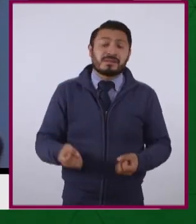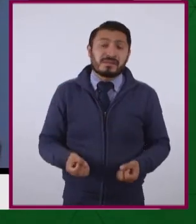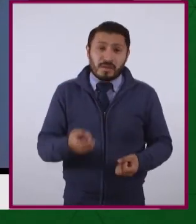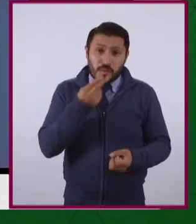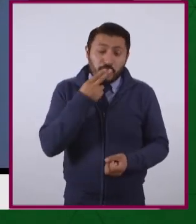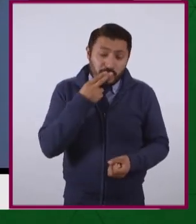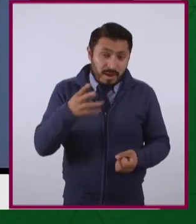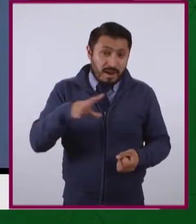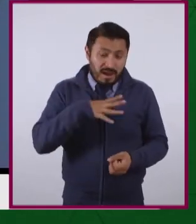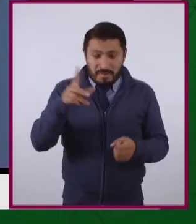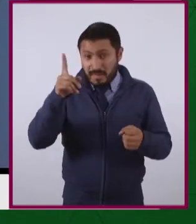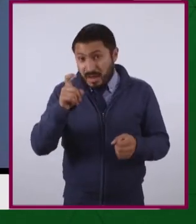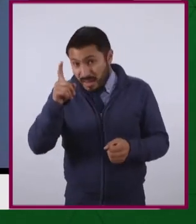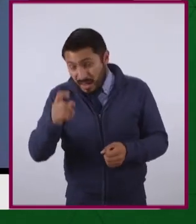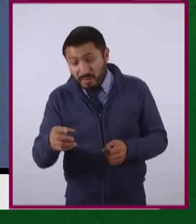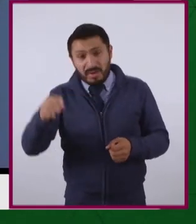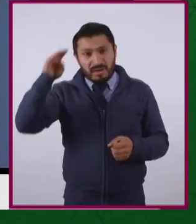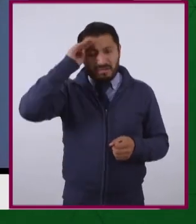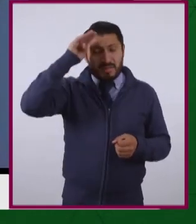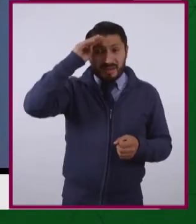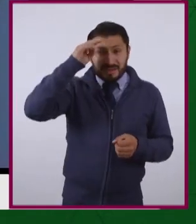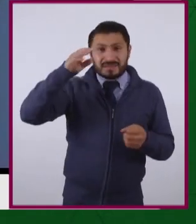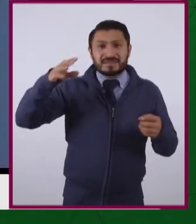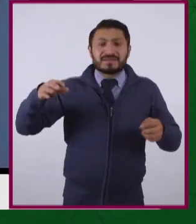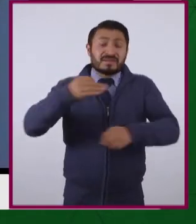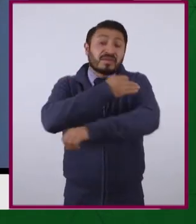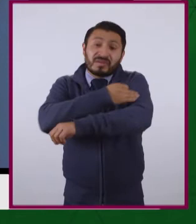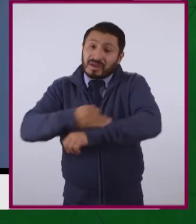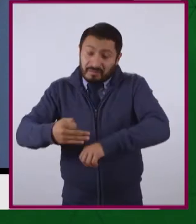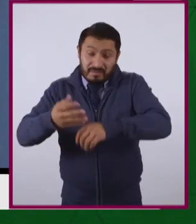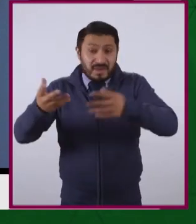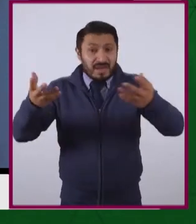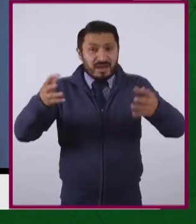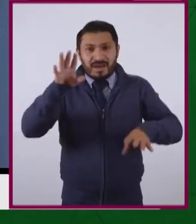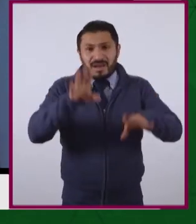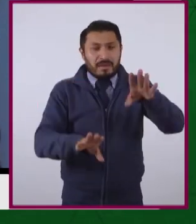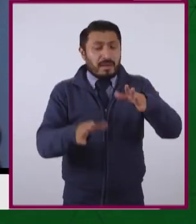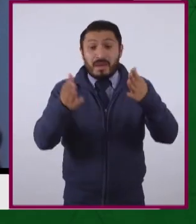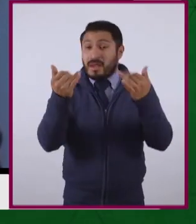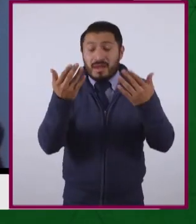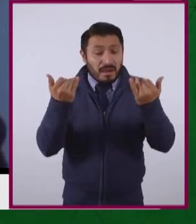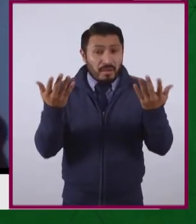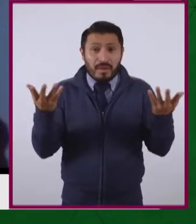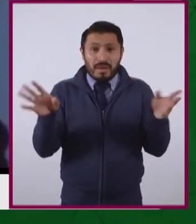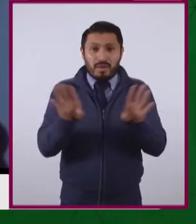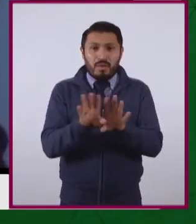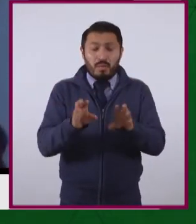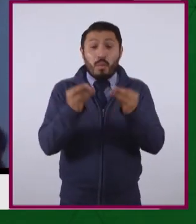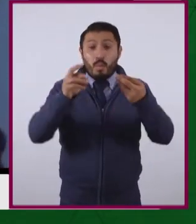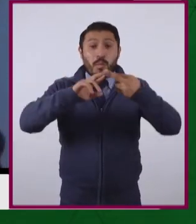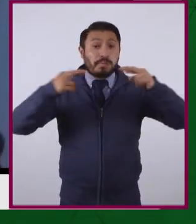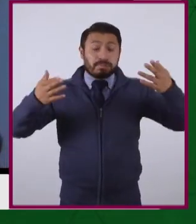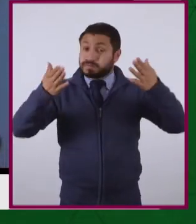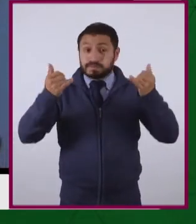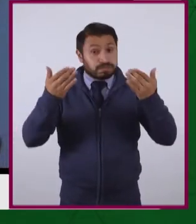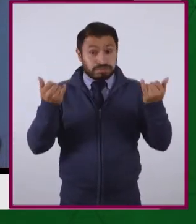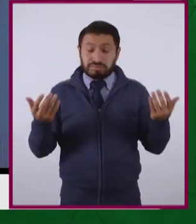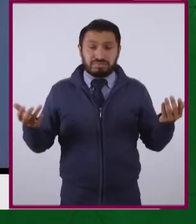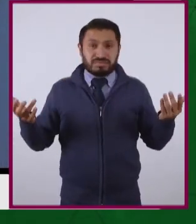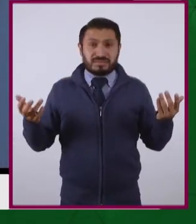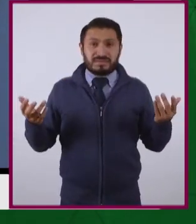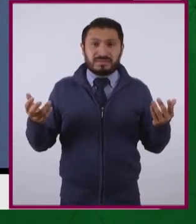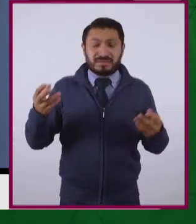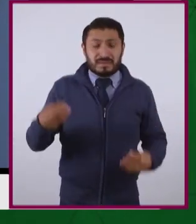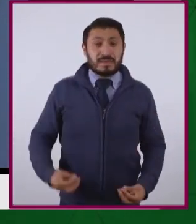abastecernos y pensando principalmente en las familias que muchas veces no tienen muchos recursos, ¿no?